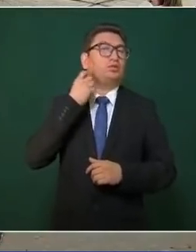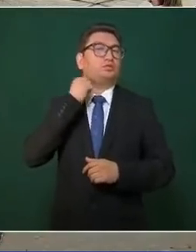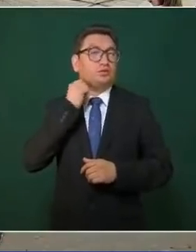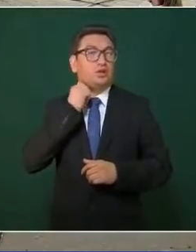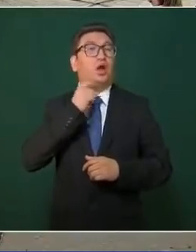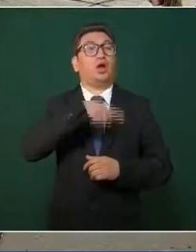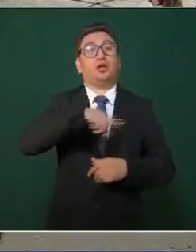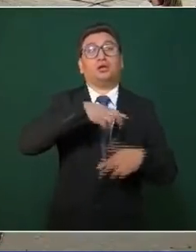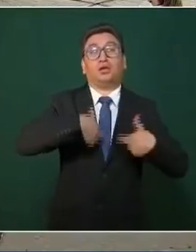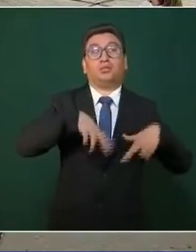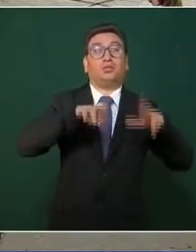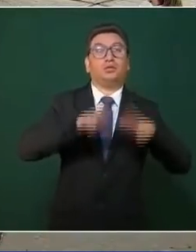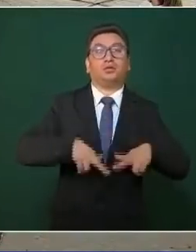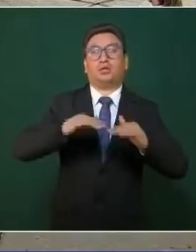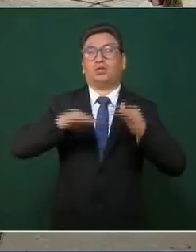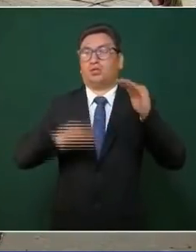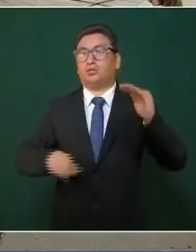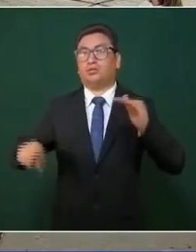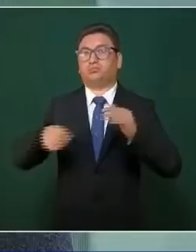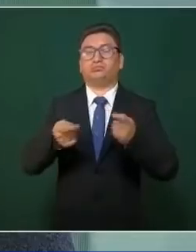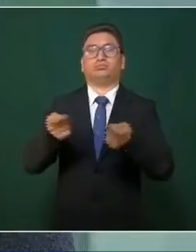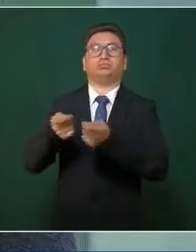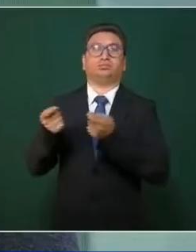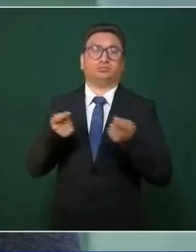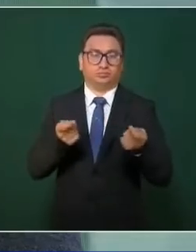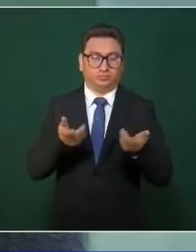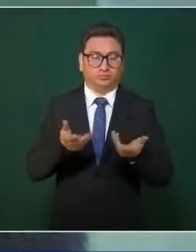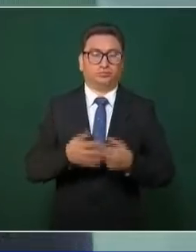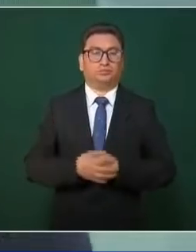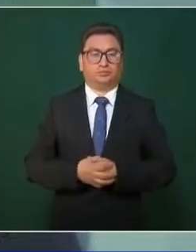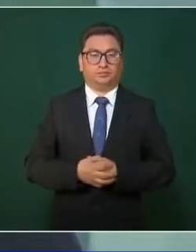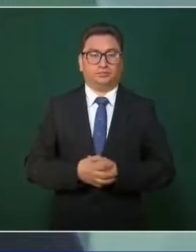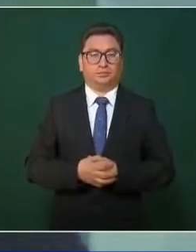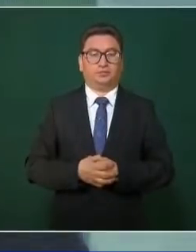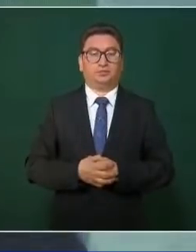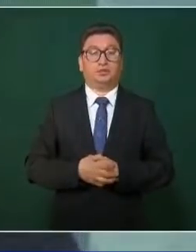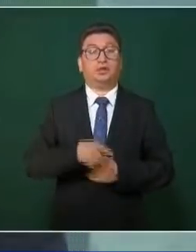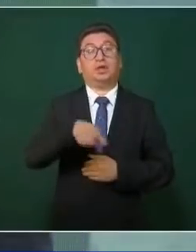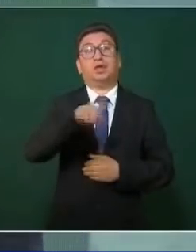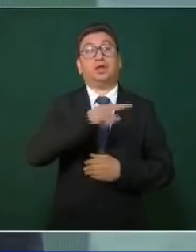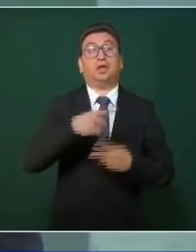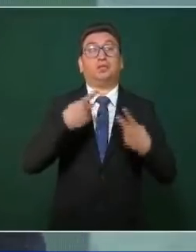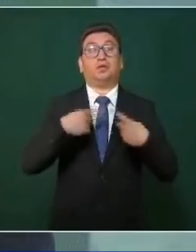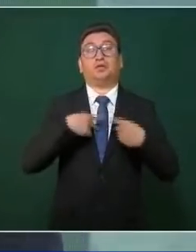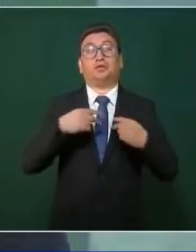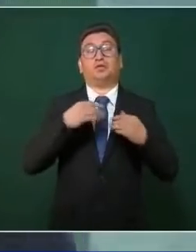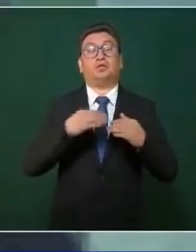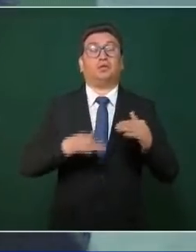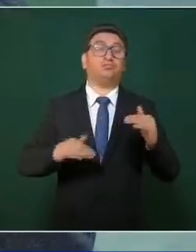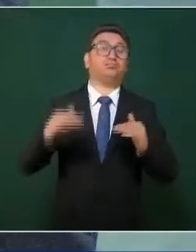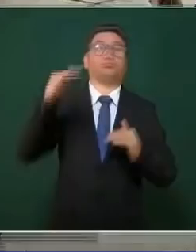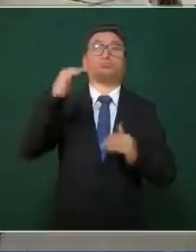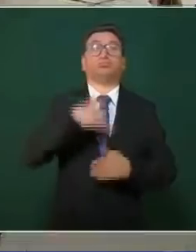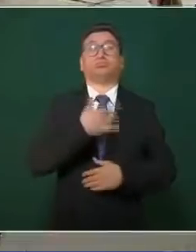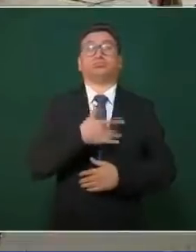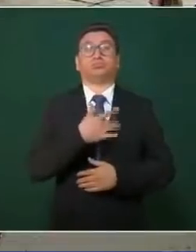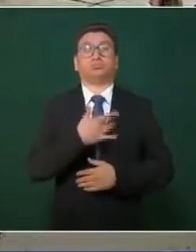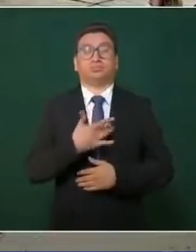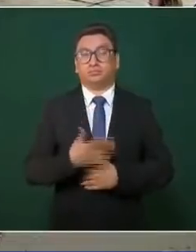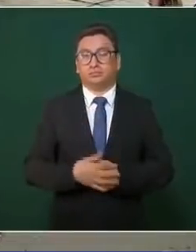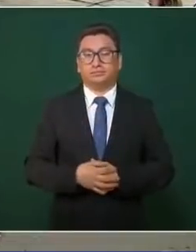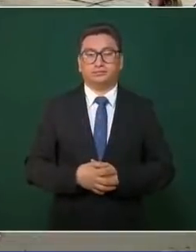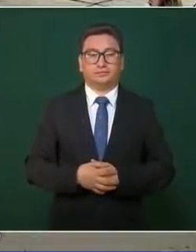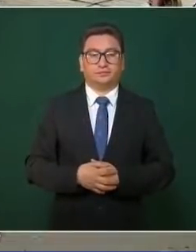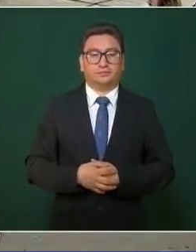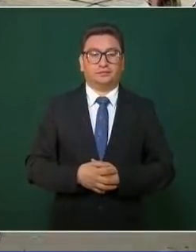supuestos representantes populares, y nada más se dedicaban, bueno,